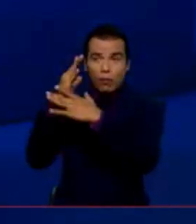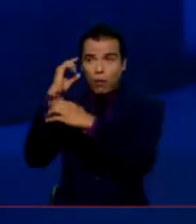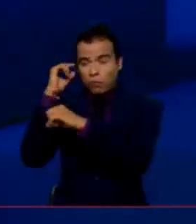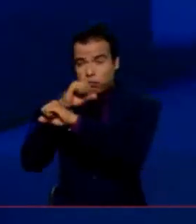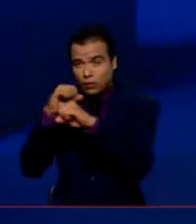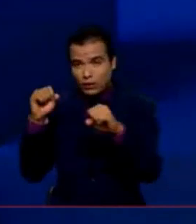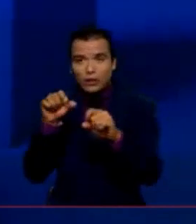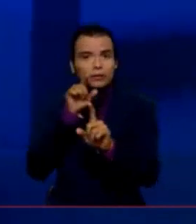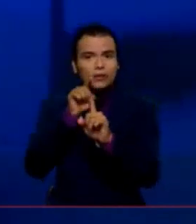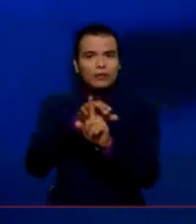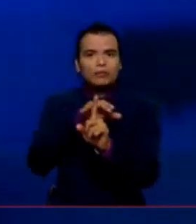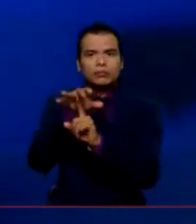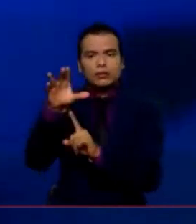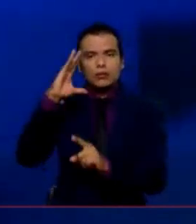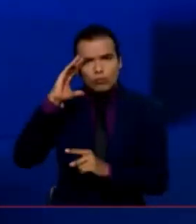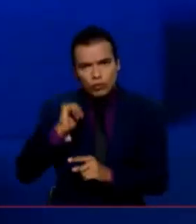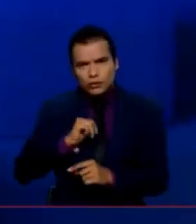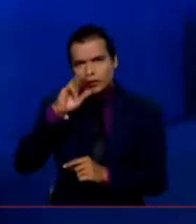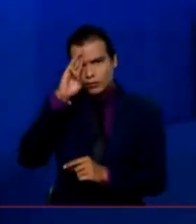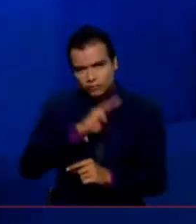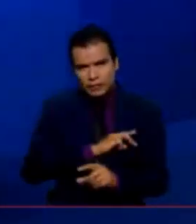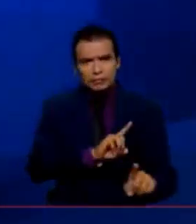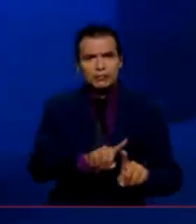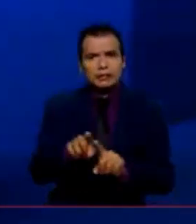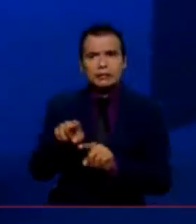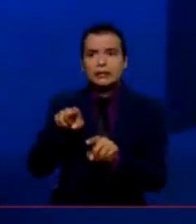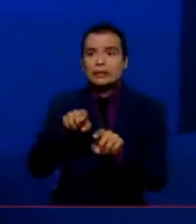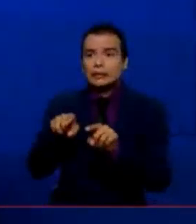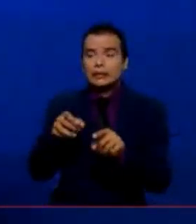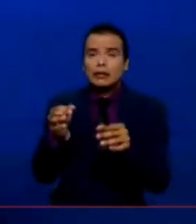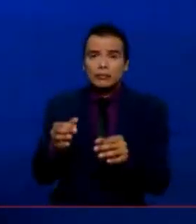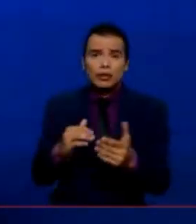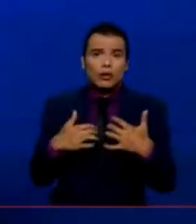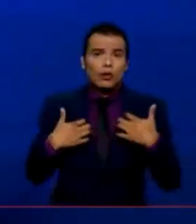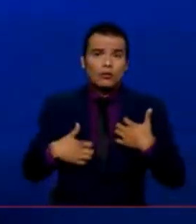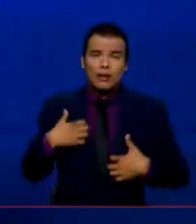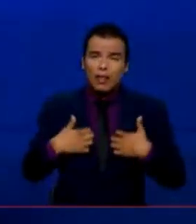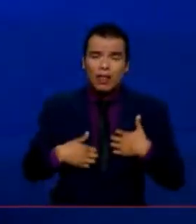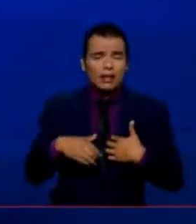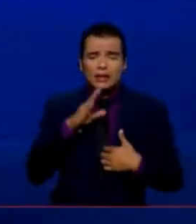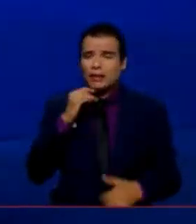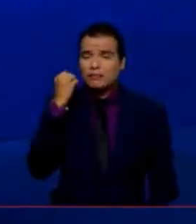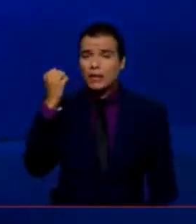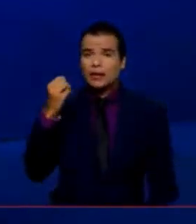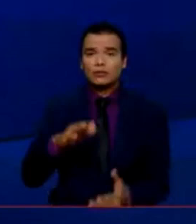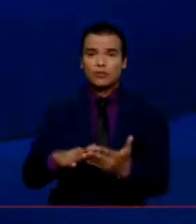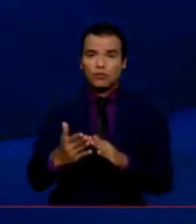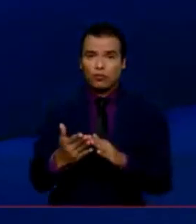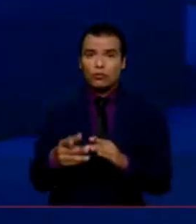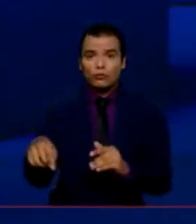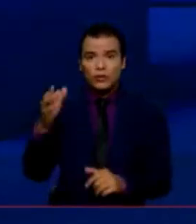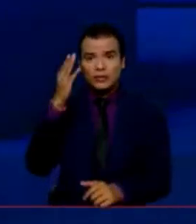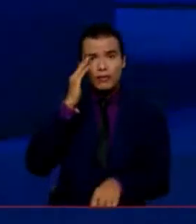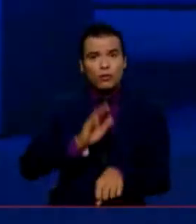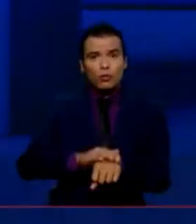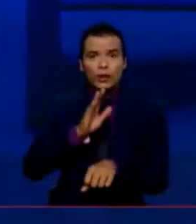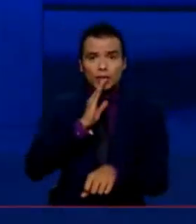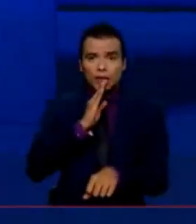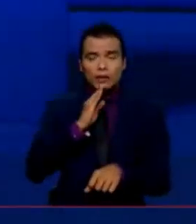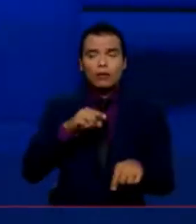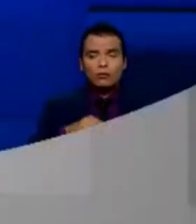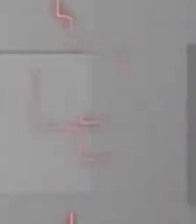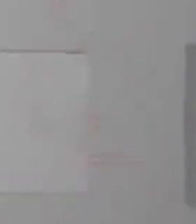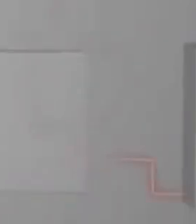que tienen atemorizada a la comunidad. Las autoridades ya ofrecieron una millonaria recompensa para dar con los